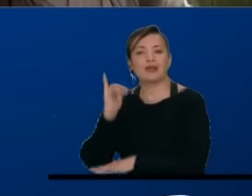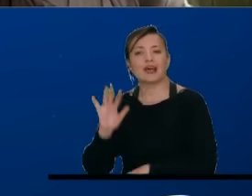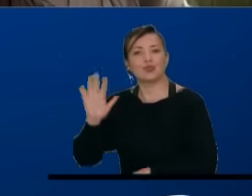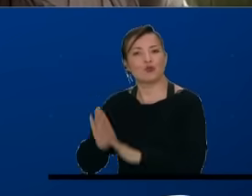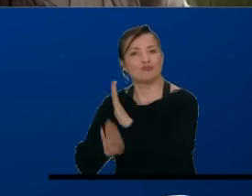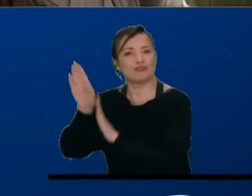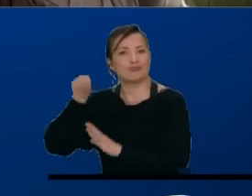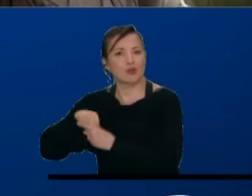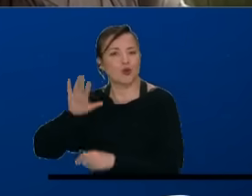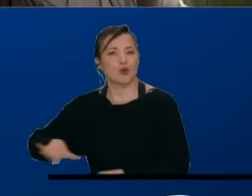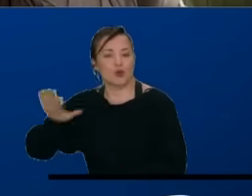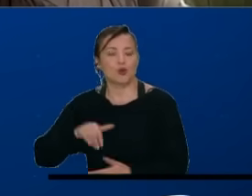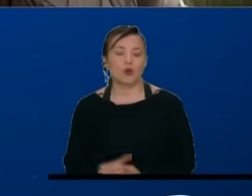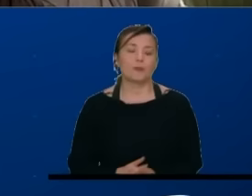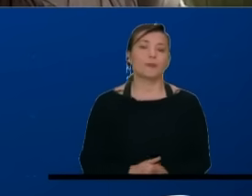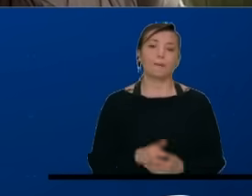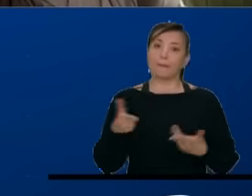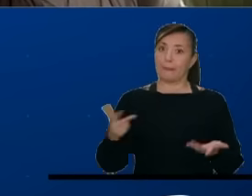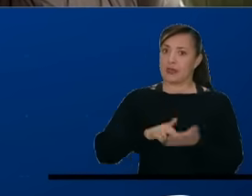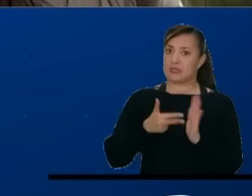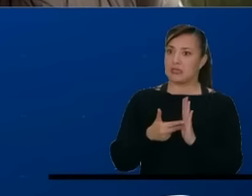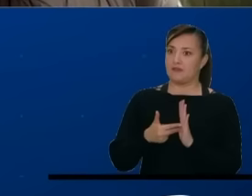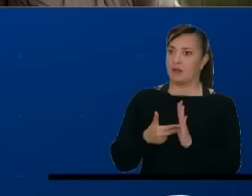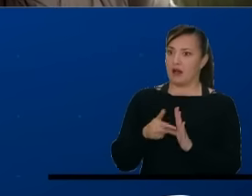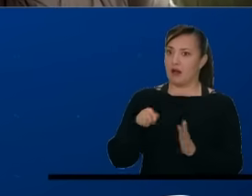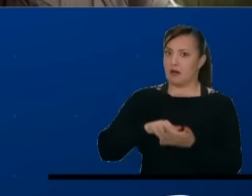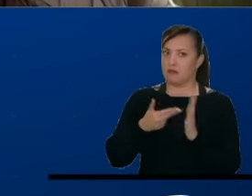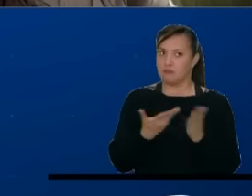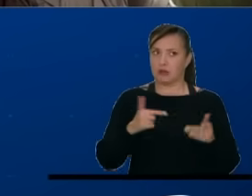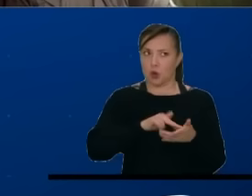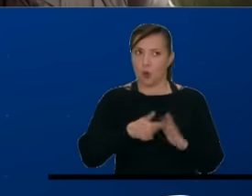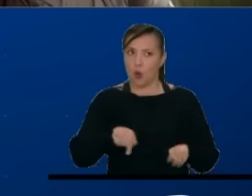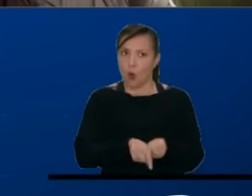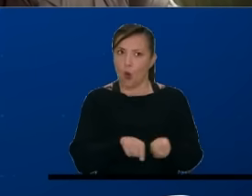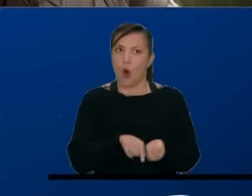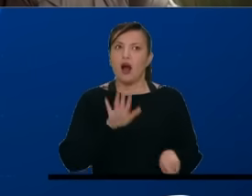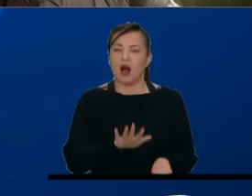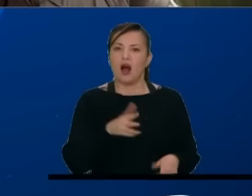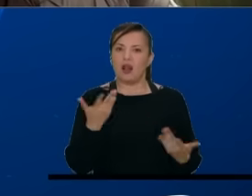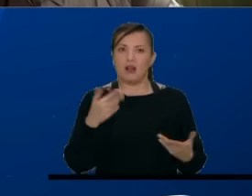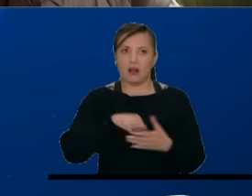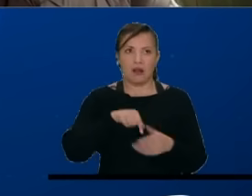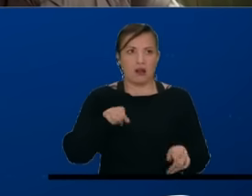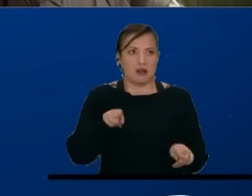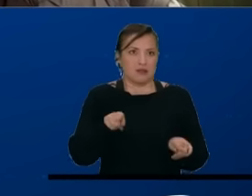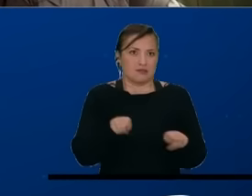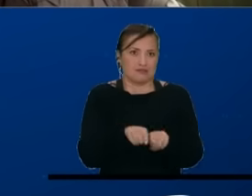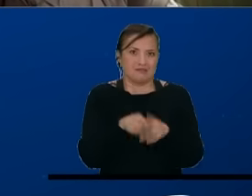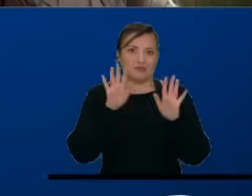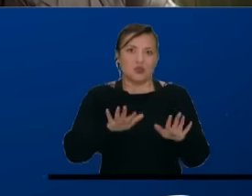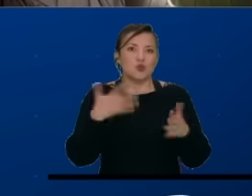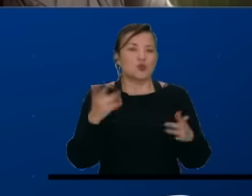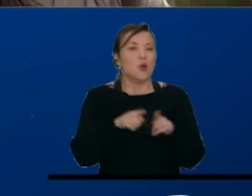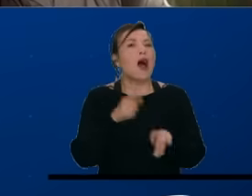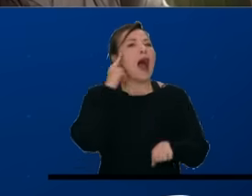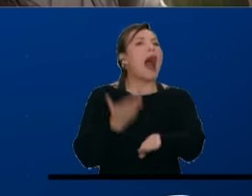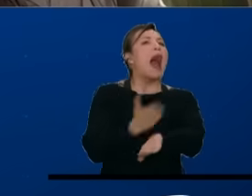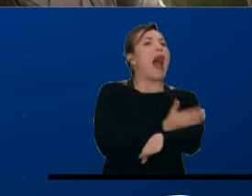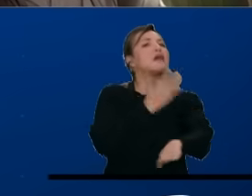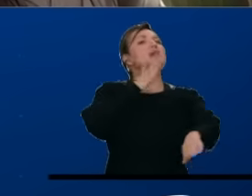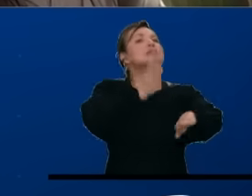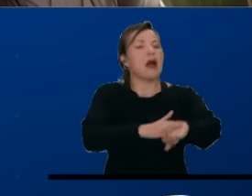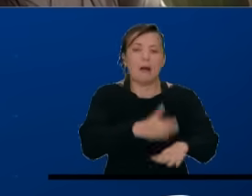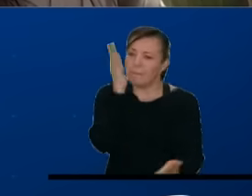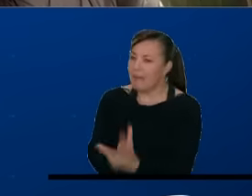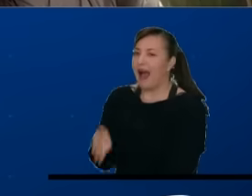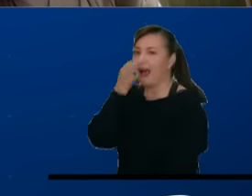Eso quiere decir, gobernador, que esto podría ser una crónica de una muerte anunciada, como decimos, porque pues ya escuchaba también al gobernador de Boyacá diciendo